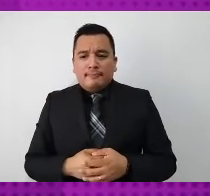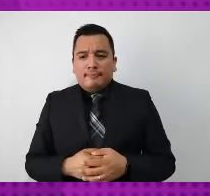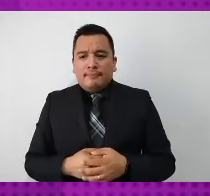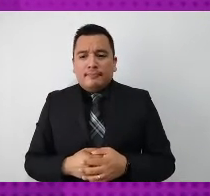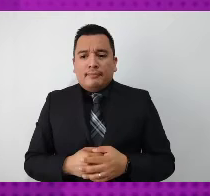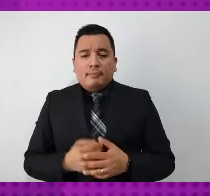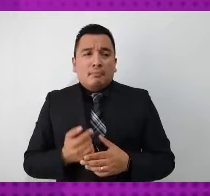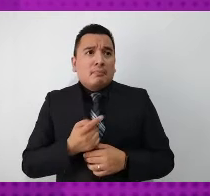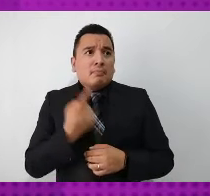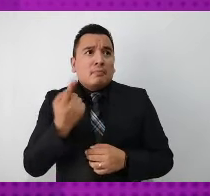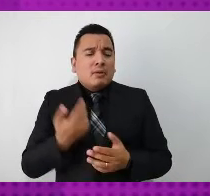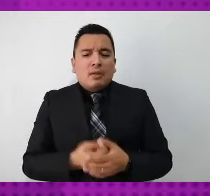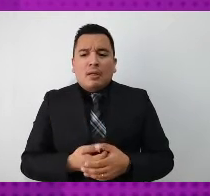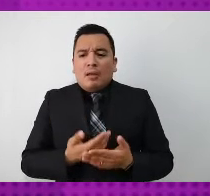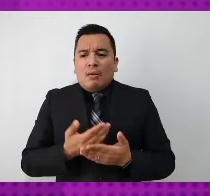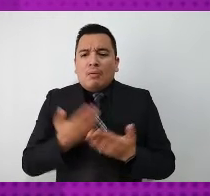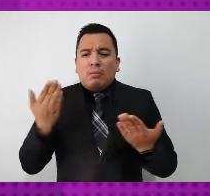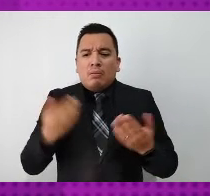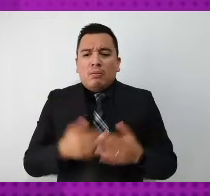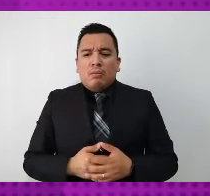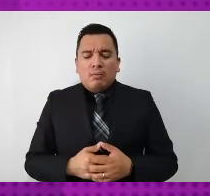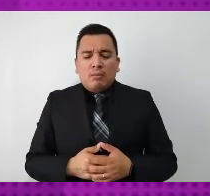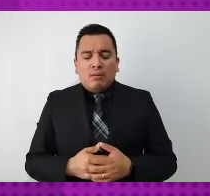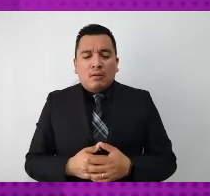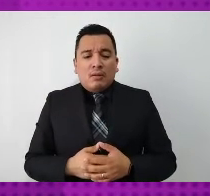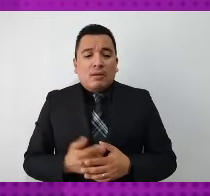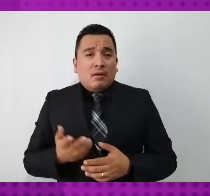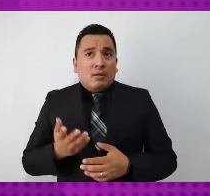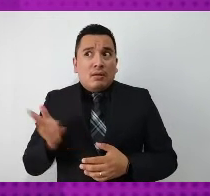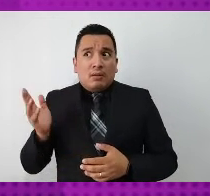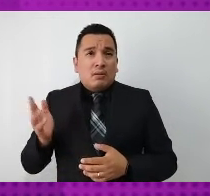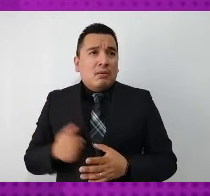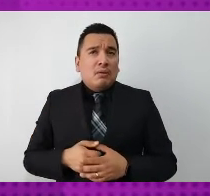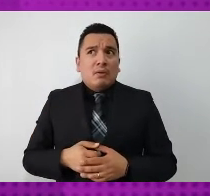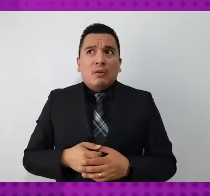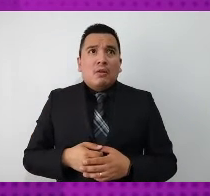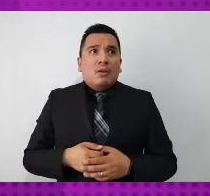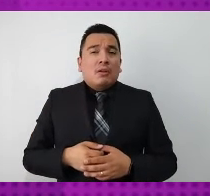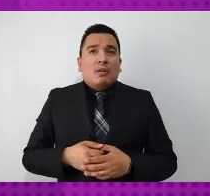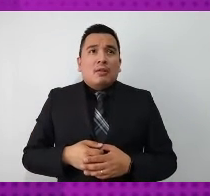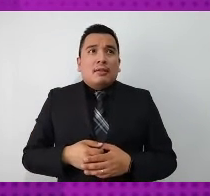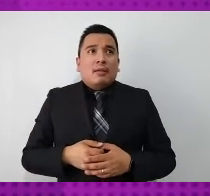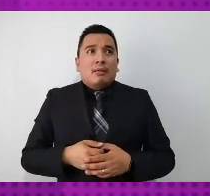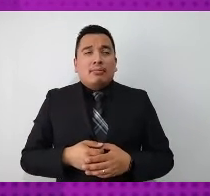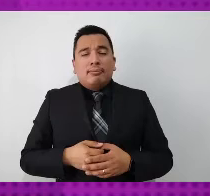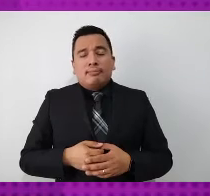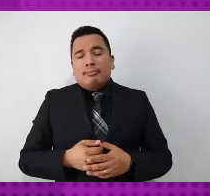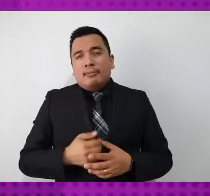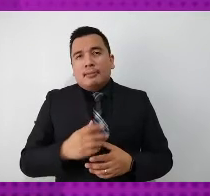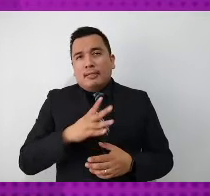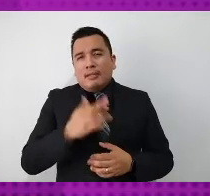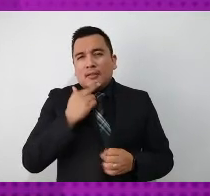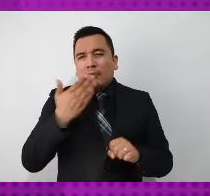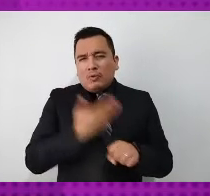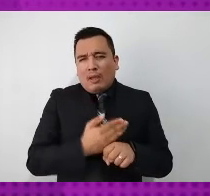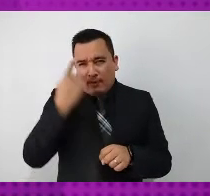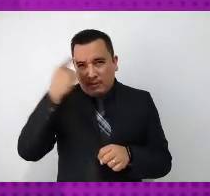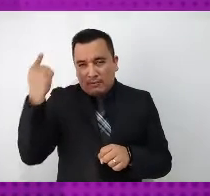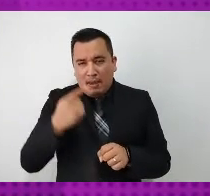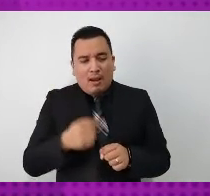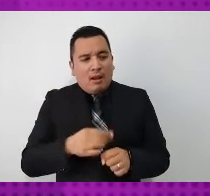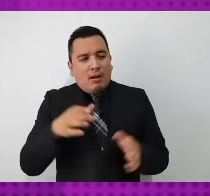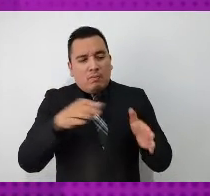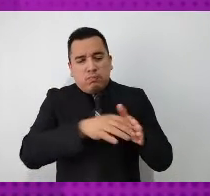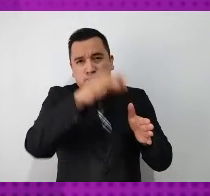insaculación está diseñado de tal manera que a quien colocan las mesas directivas de casilla esa que tiene